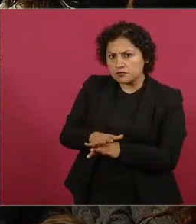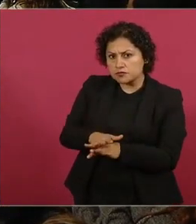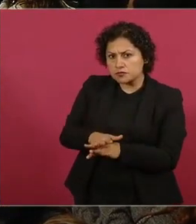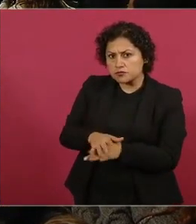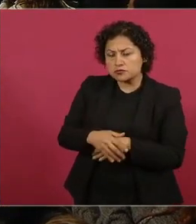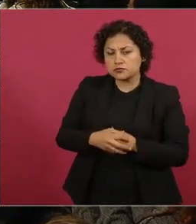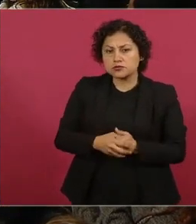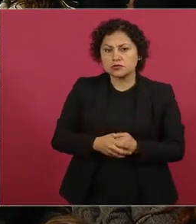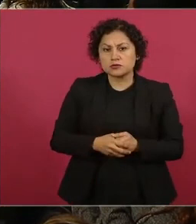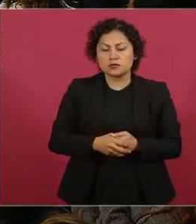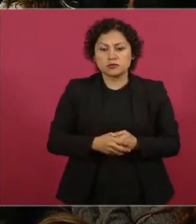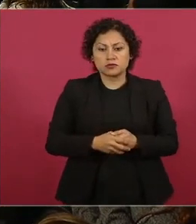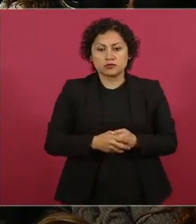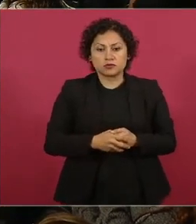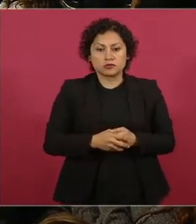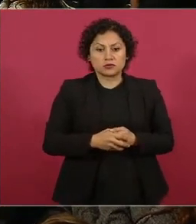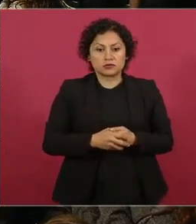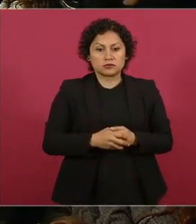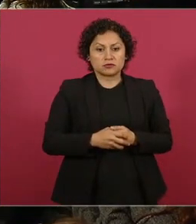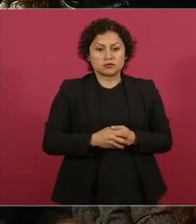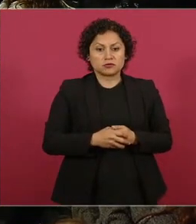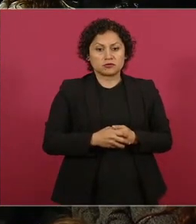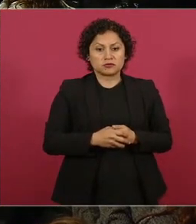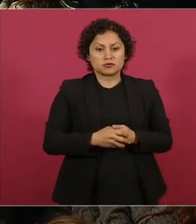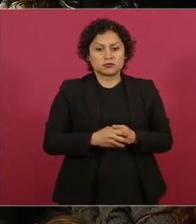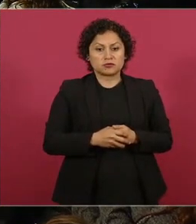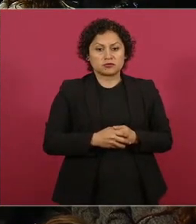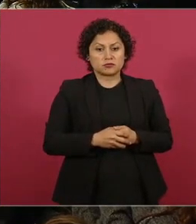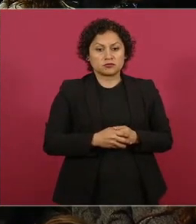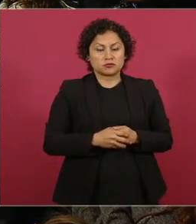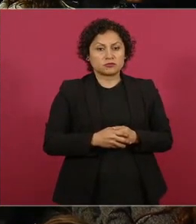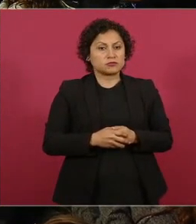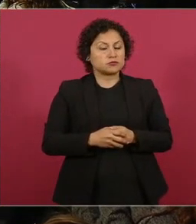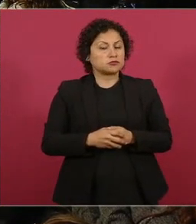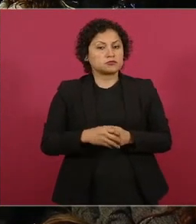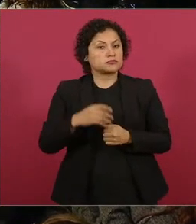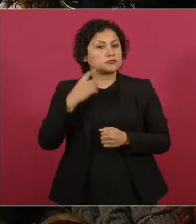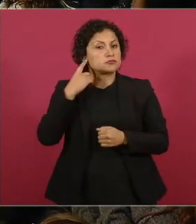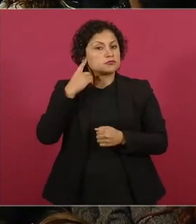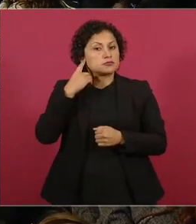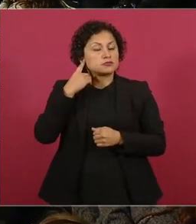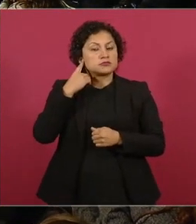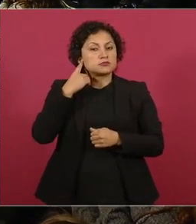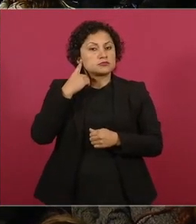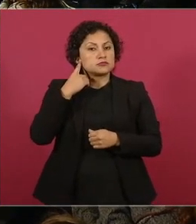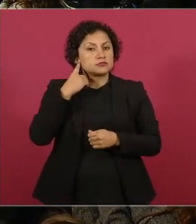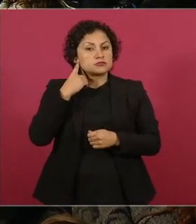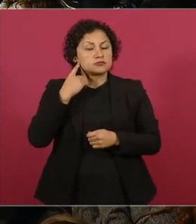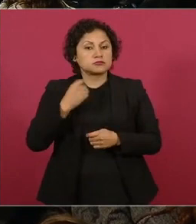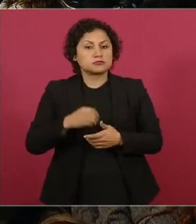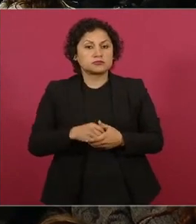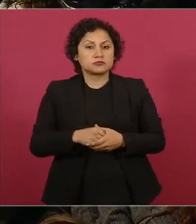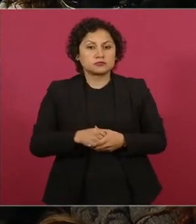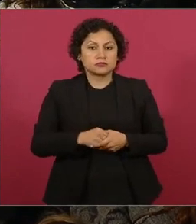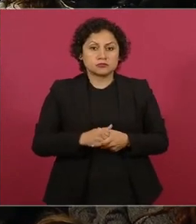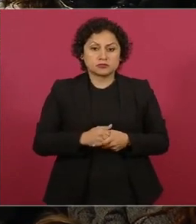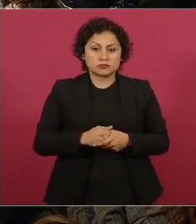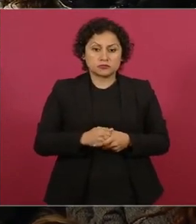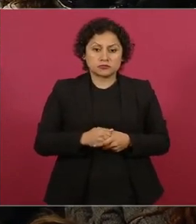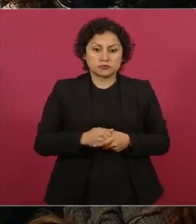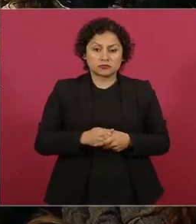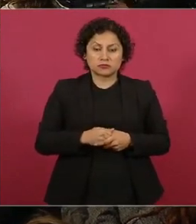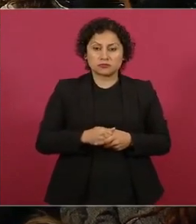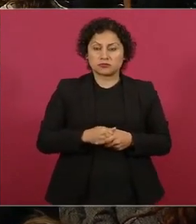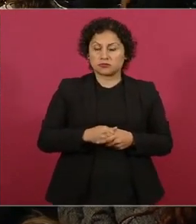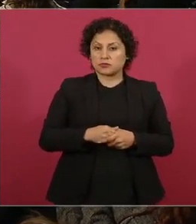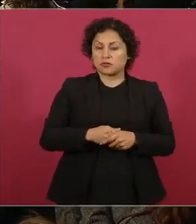más, ya está el pago inicial y las Es